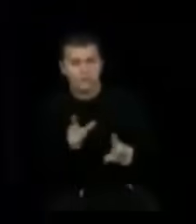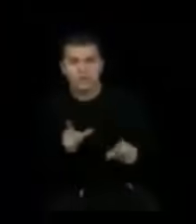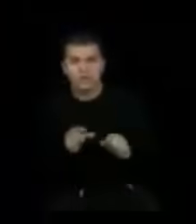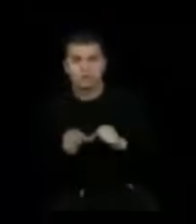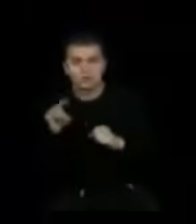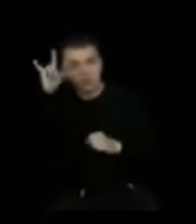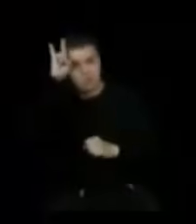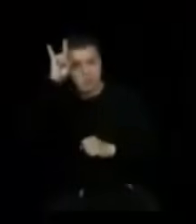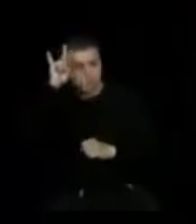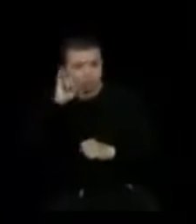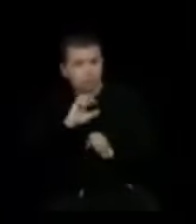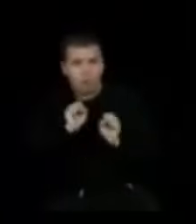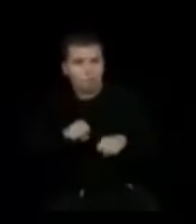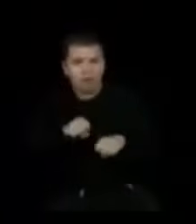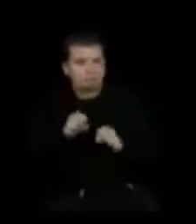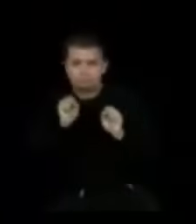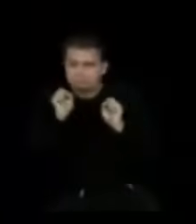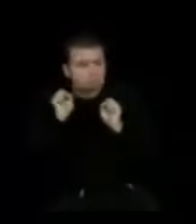demonio.